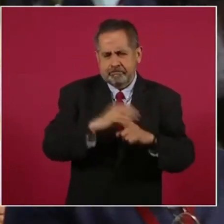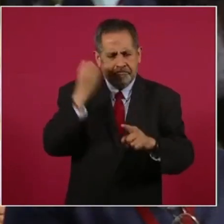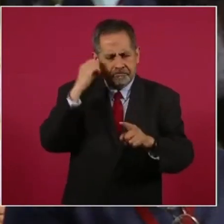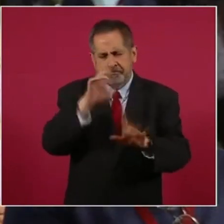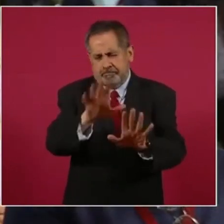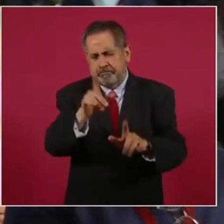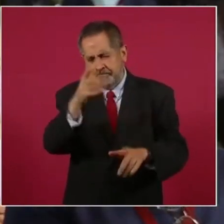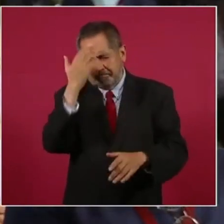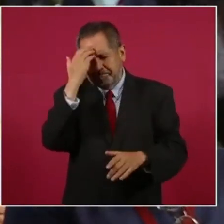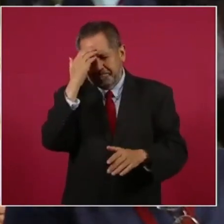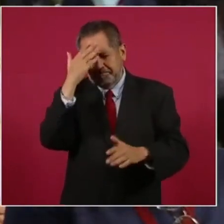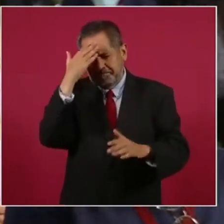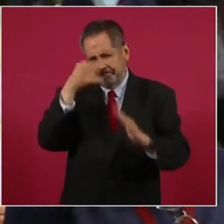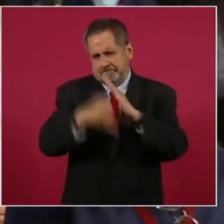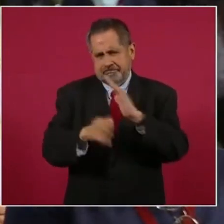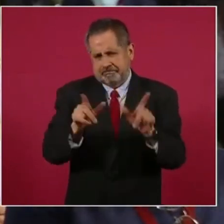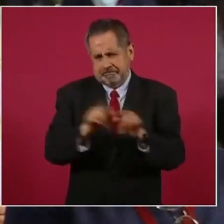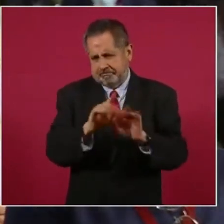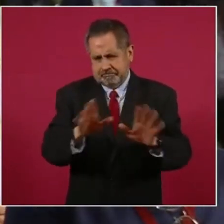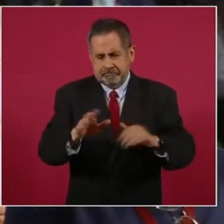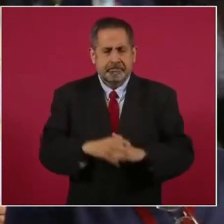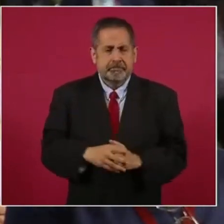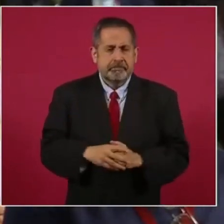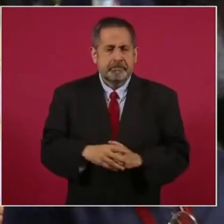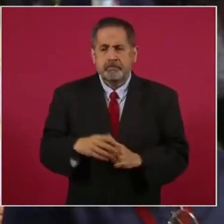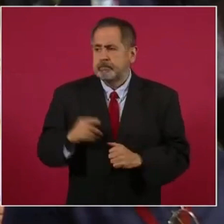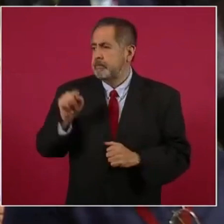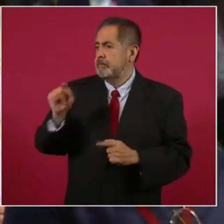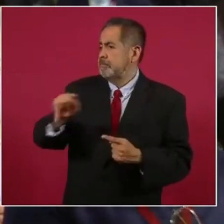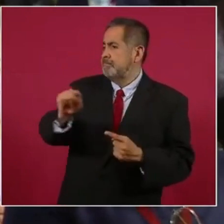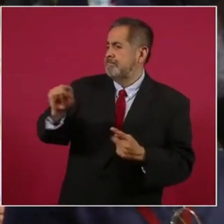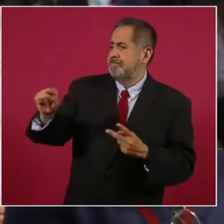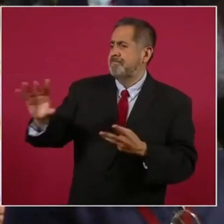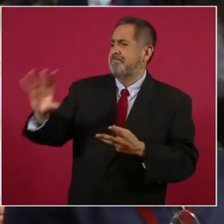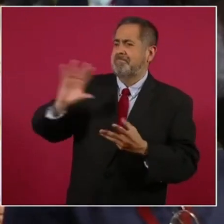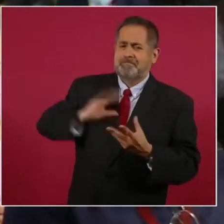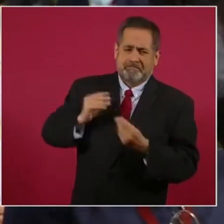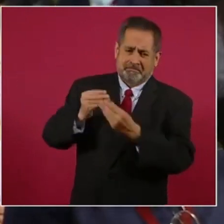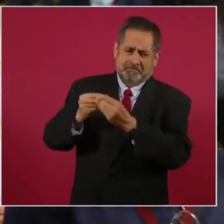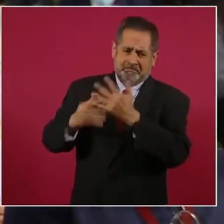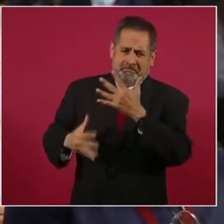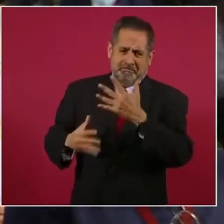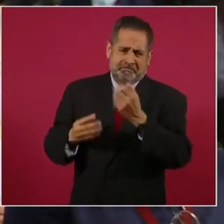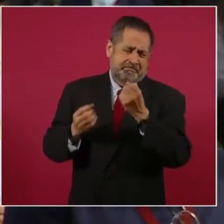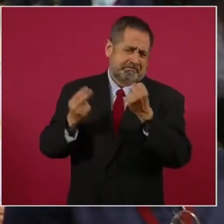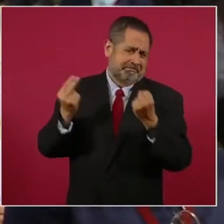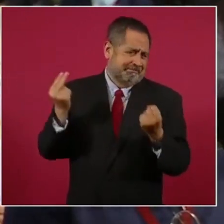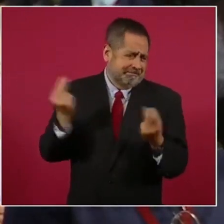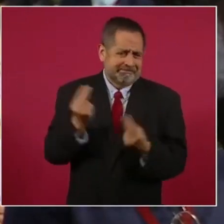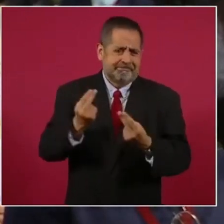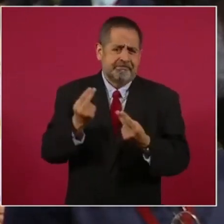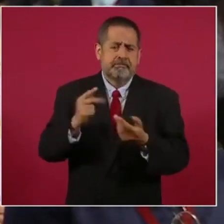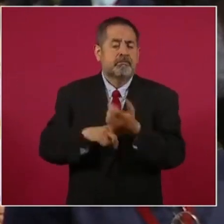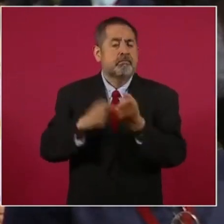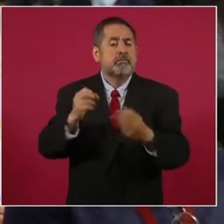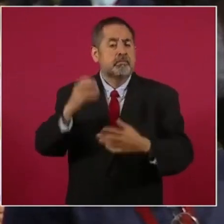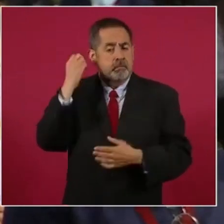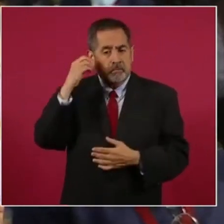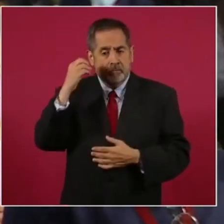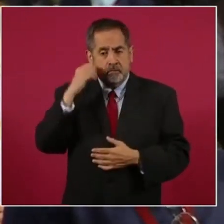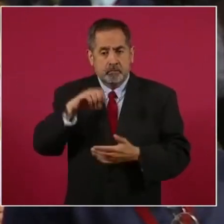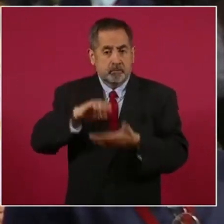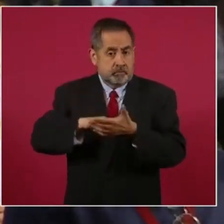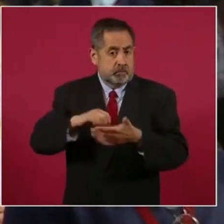más. Pero de ahí mis preguntas, le digo, son muchas las manifestaciones que se tienen en el estado de Oaxaca. Ahorita, por ejemplo,